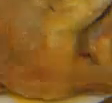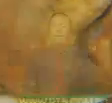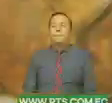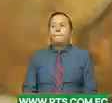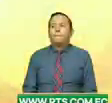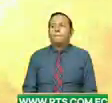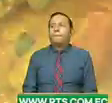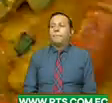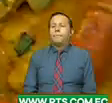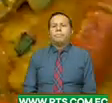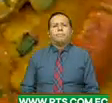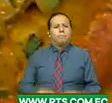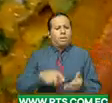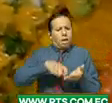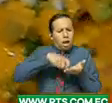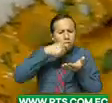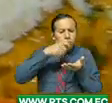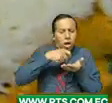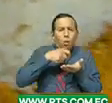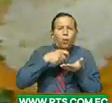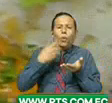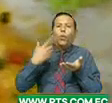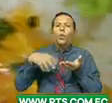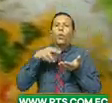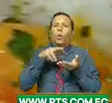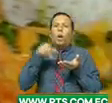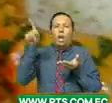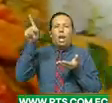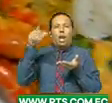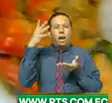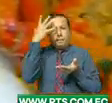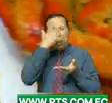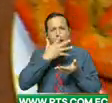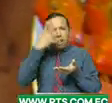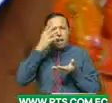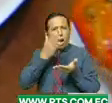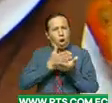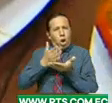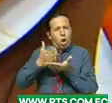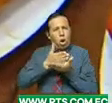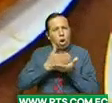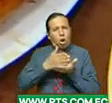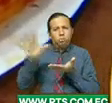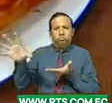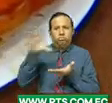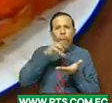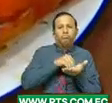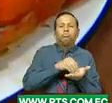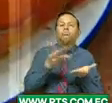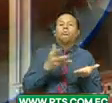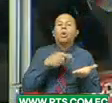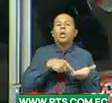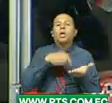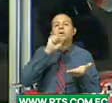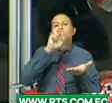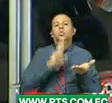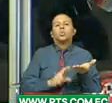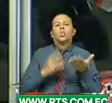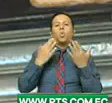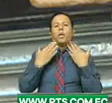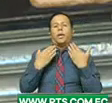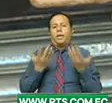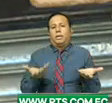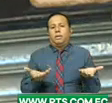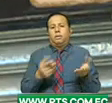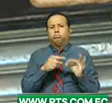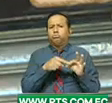Es una sazón netamente esmeraldeña que se impone en el sur de Guayaquil, específicamente en la isla Trinitaria. Este negocio